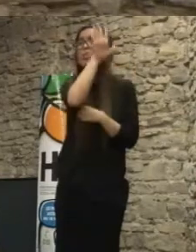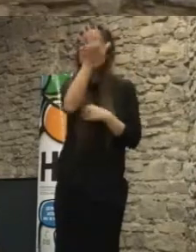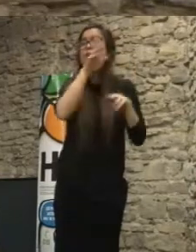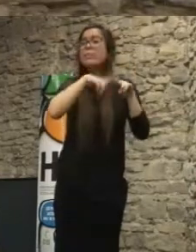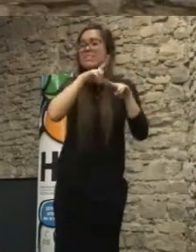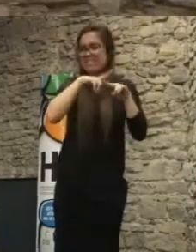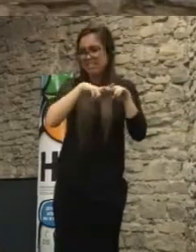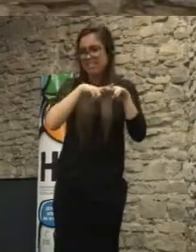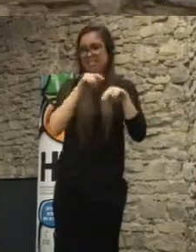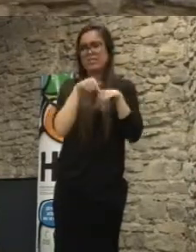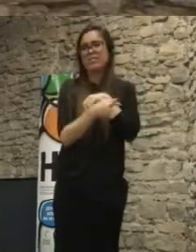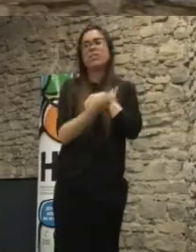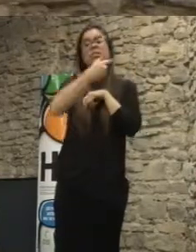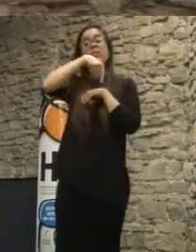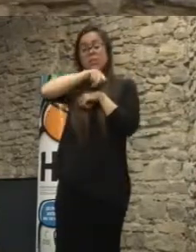parece mucho más